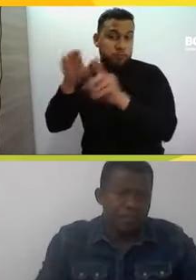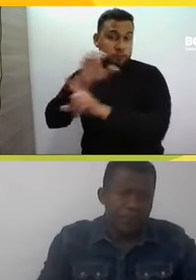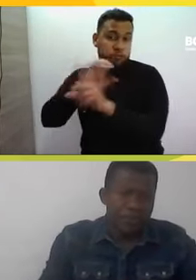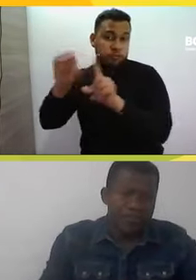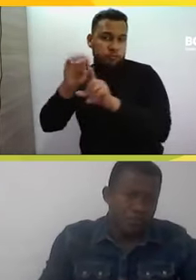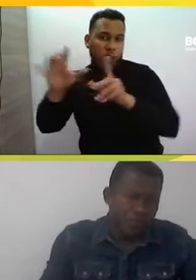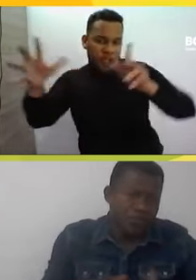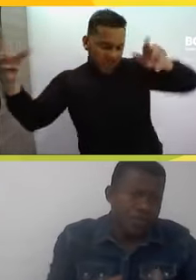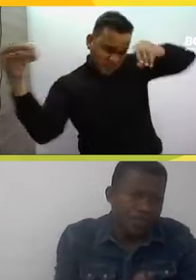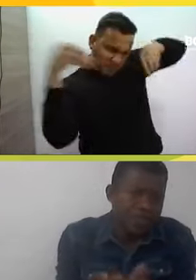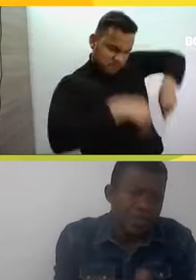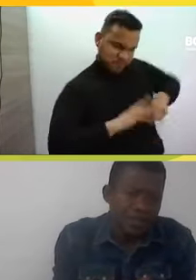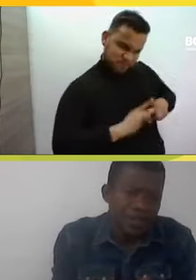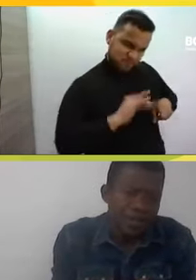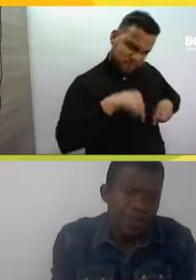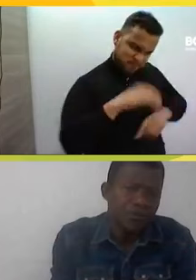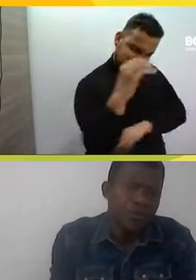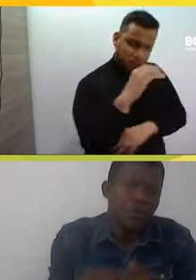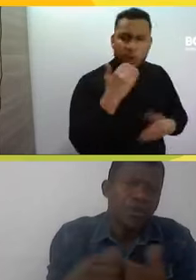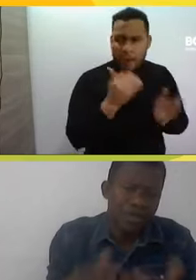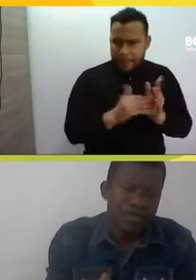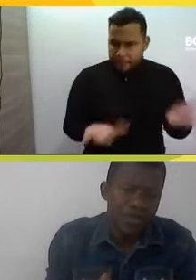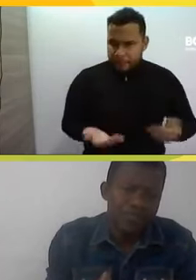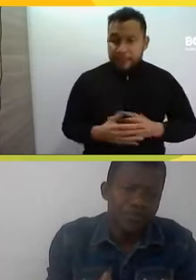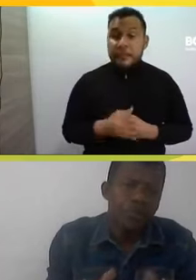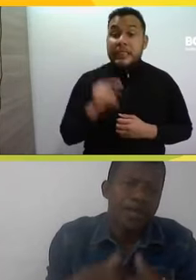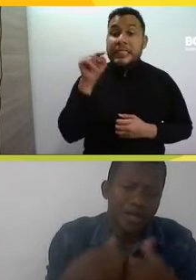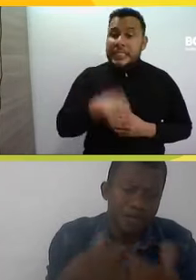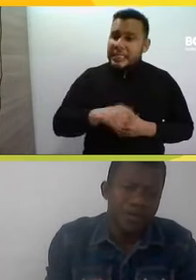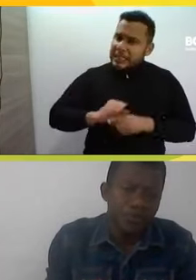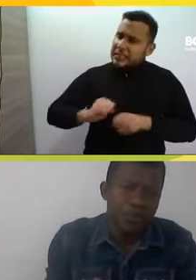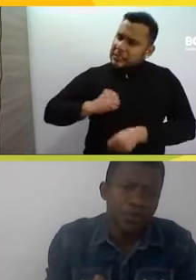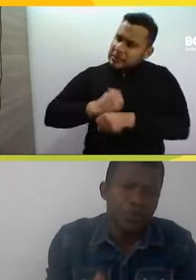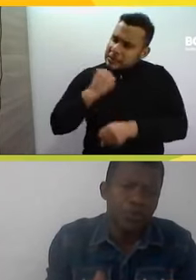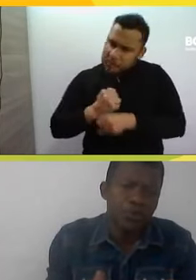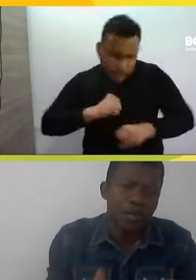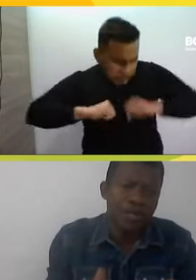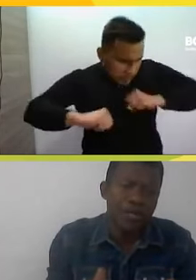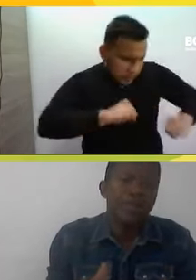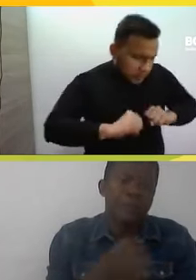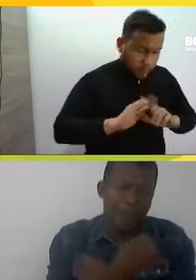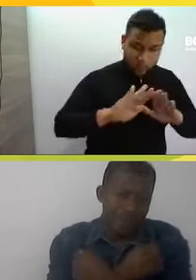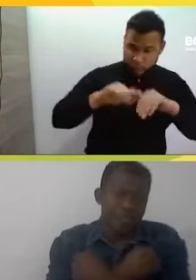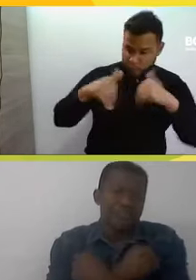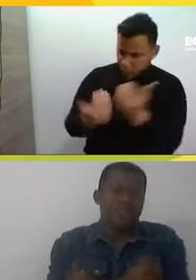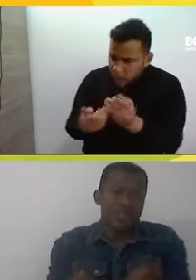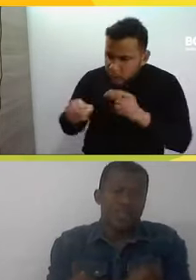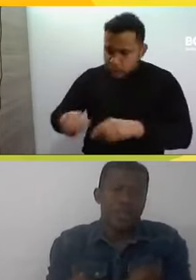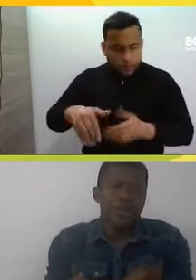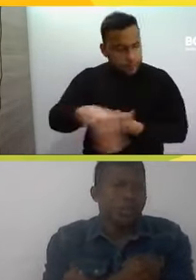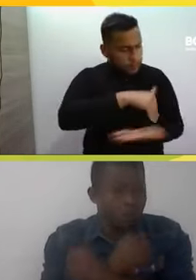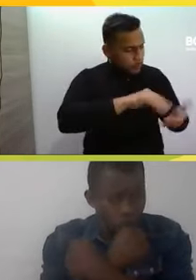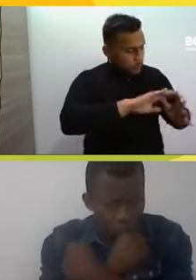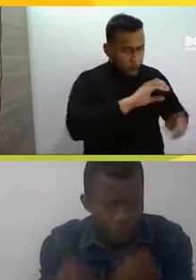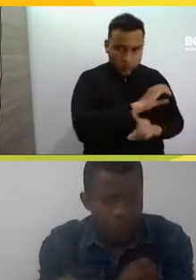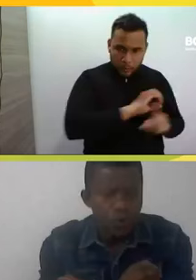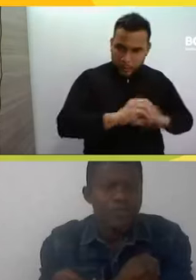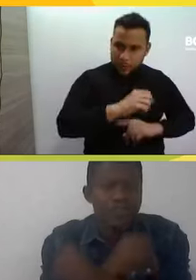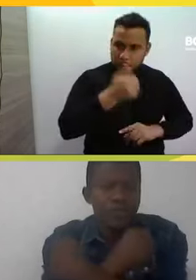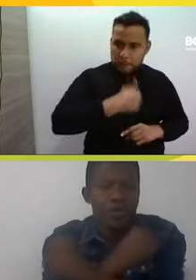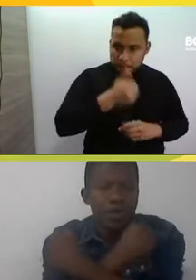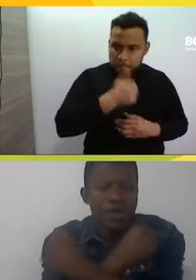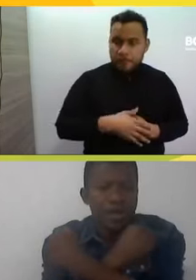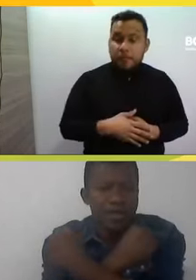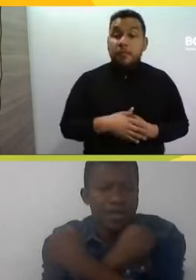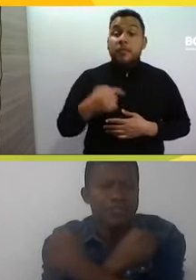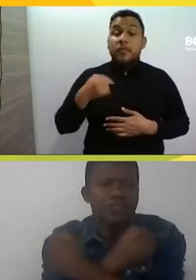intenta imponerse. Entonces hay que seguir trabajando desde las escuelas, desde los centros culturales para resistir. Lo nuestro ha